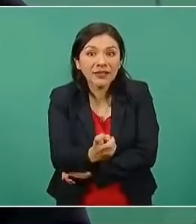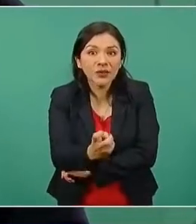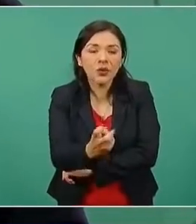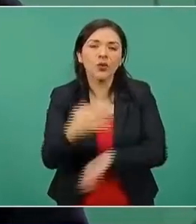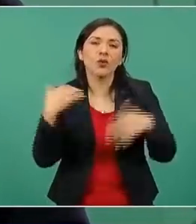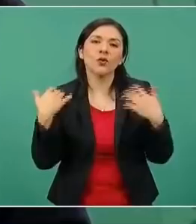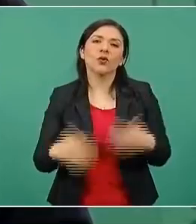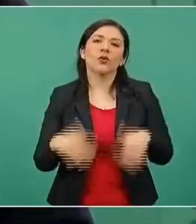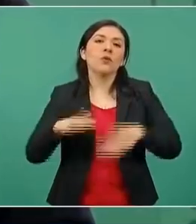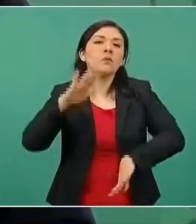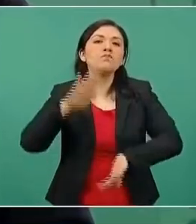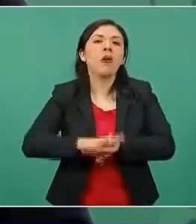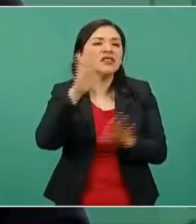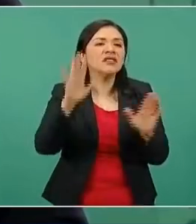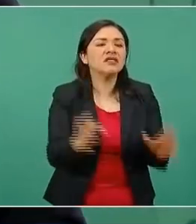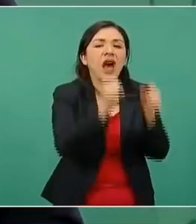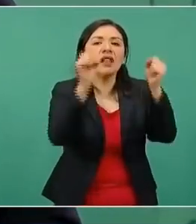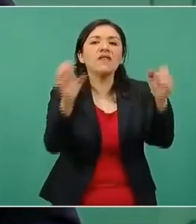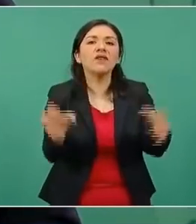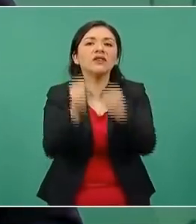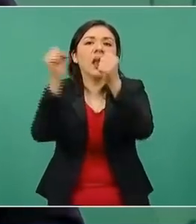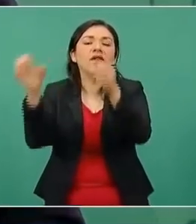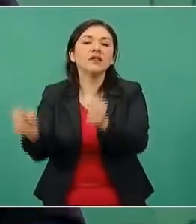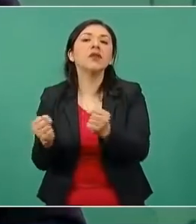Eso salvó